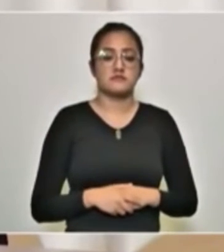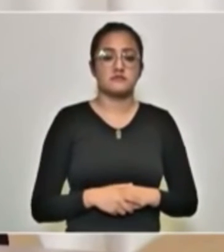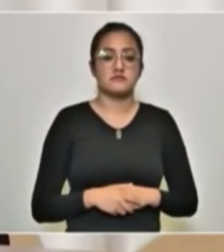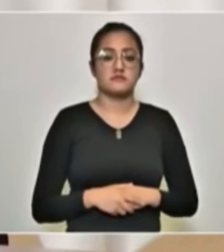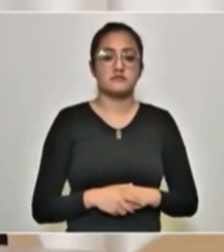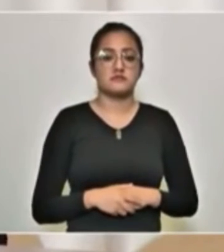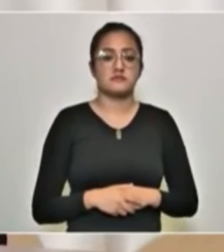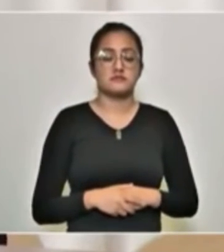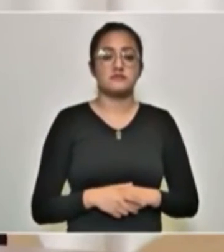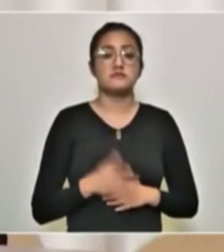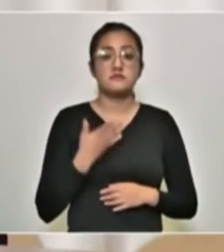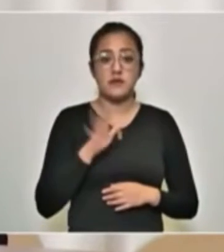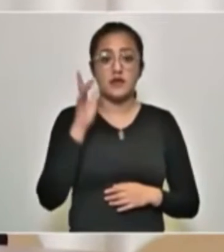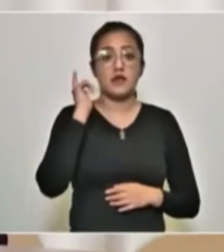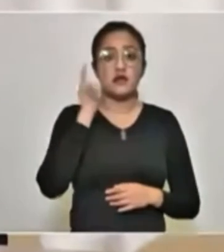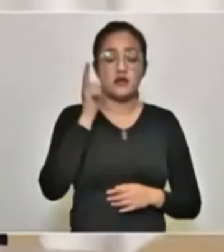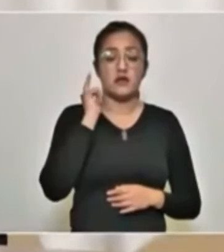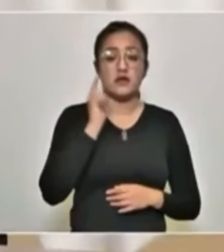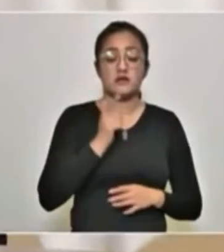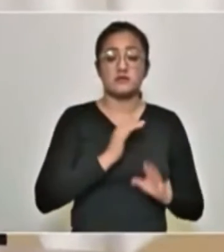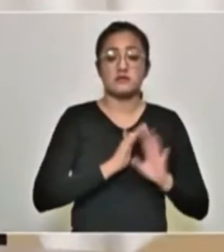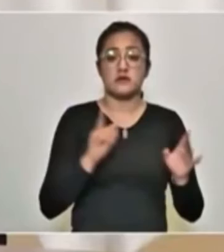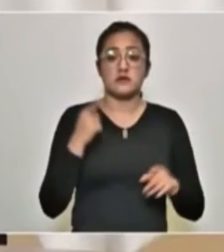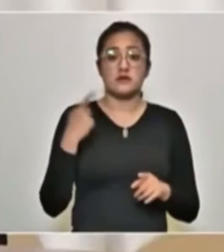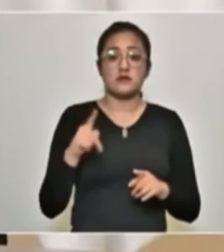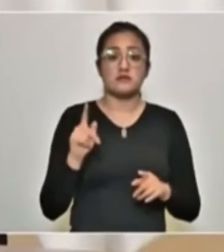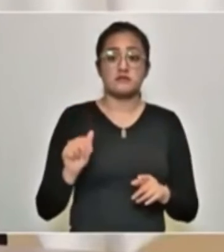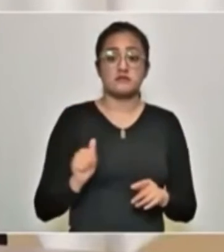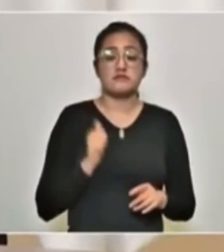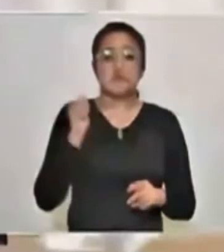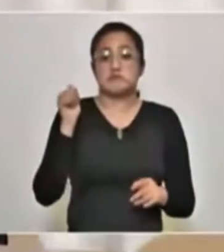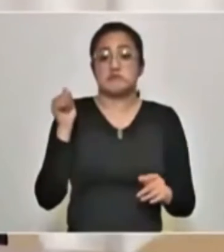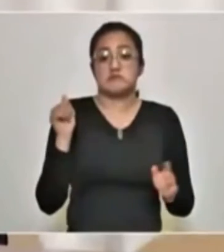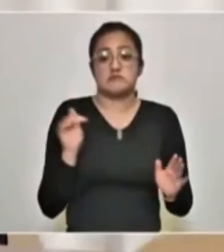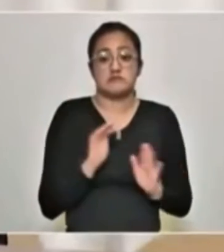Pero ya lograron los atrevidos